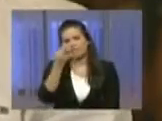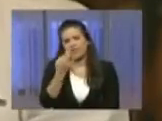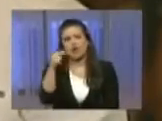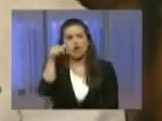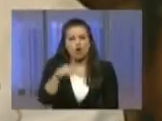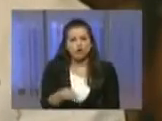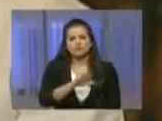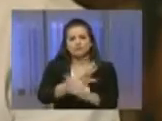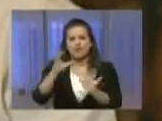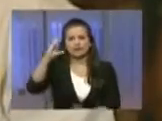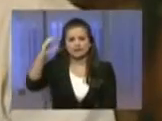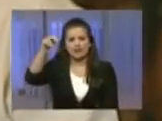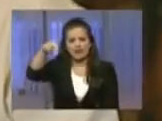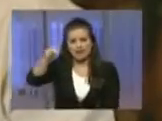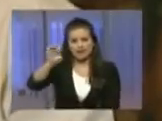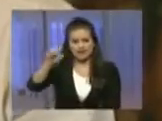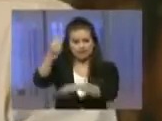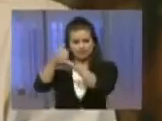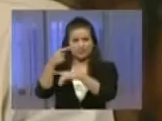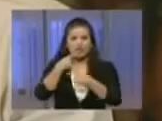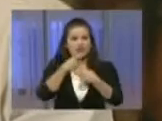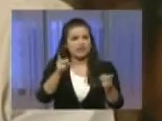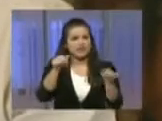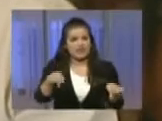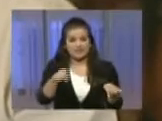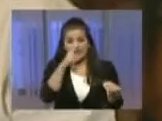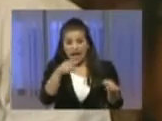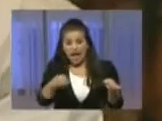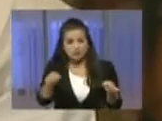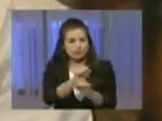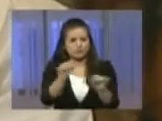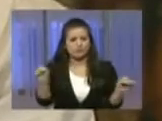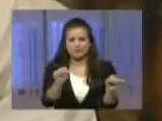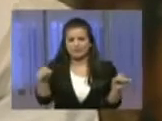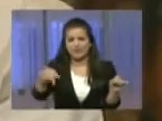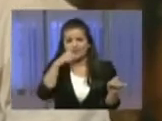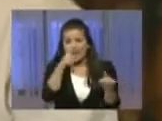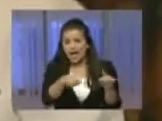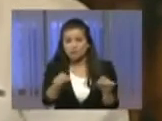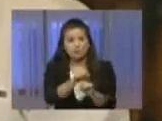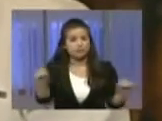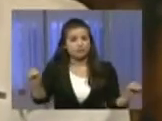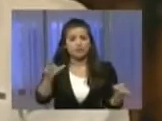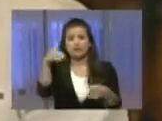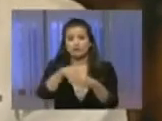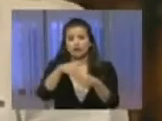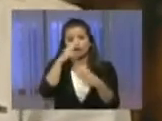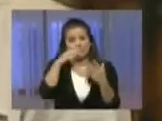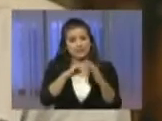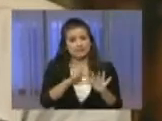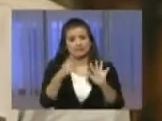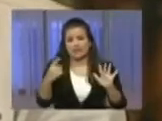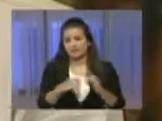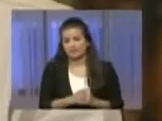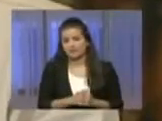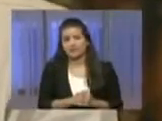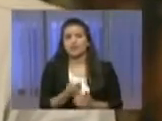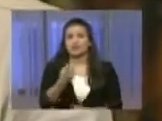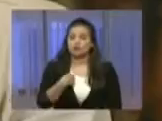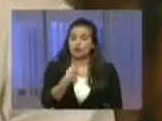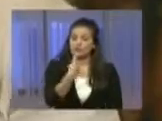así el Consejo Nacional electoral es completamente imposible que haya un referendo revocatorio en el año 2016 y afirmo con